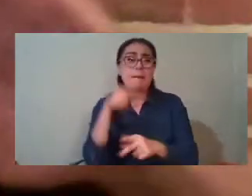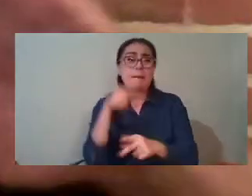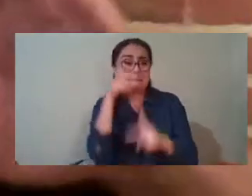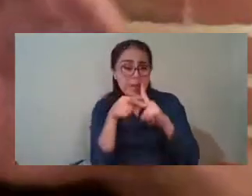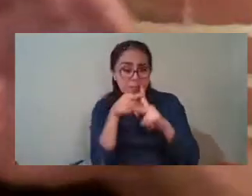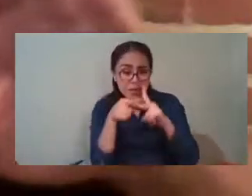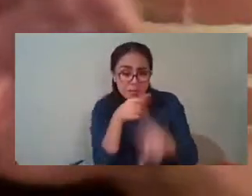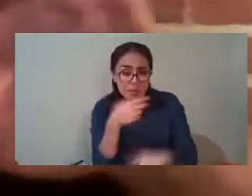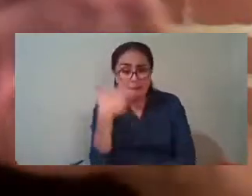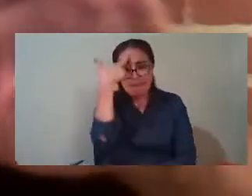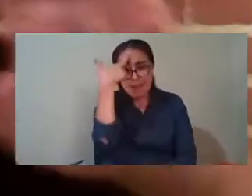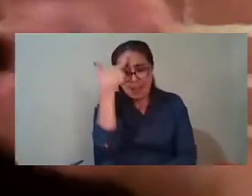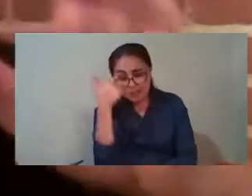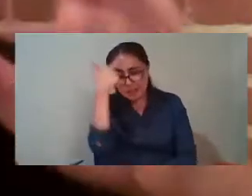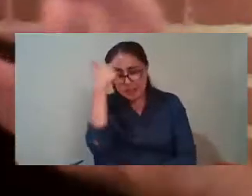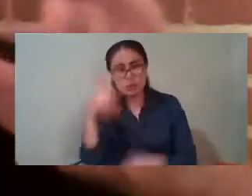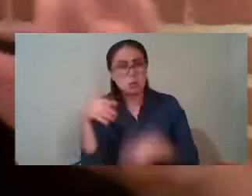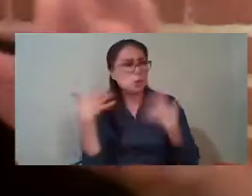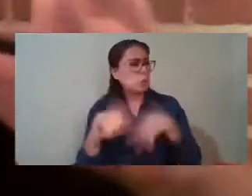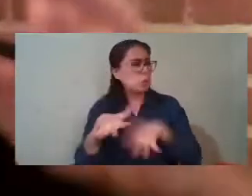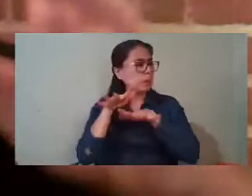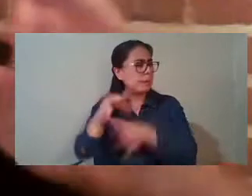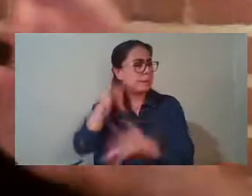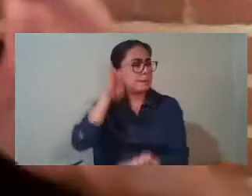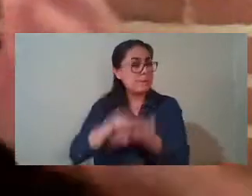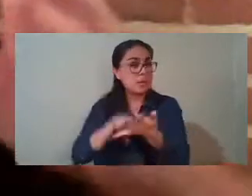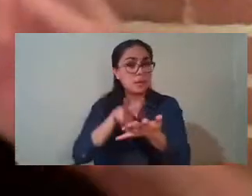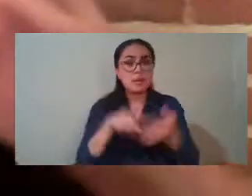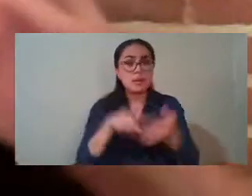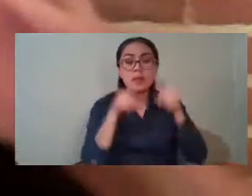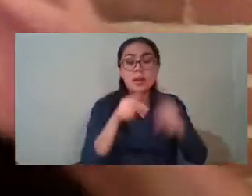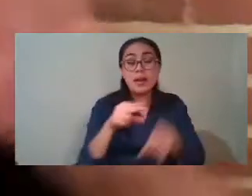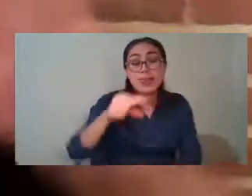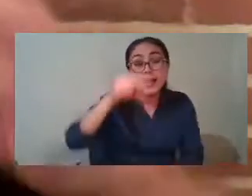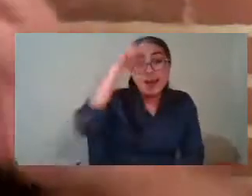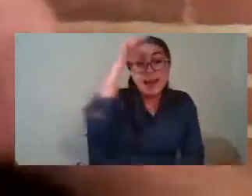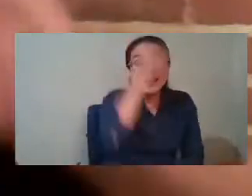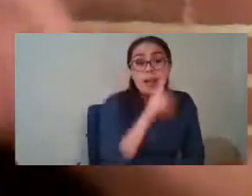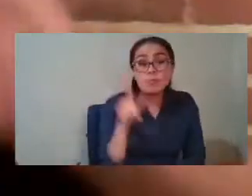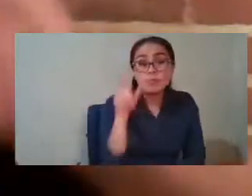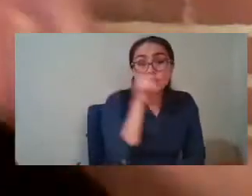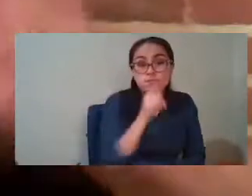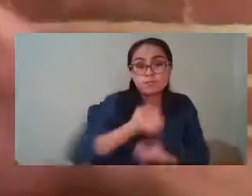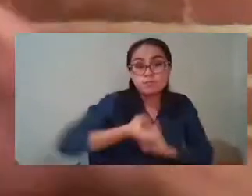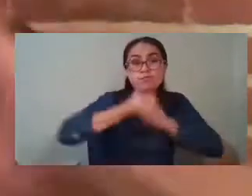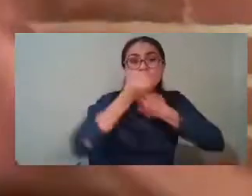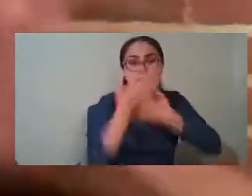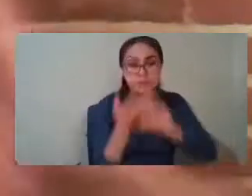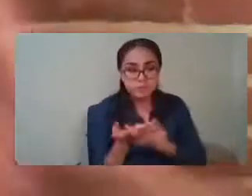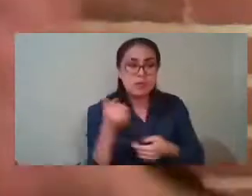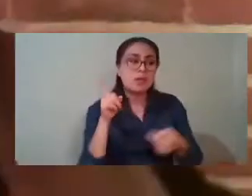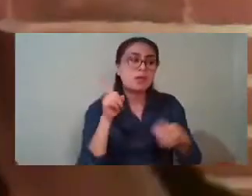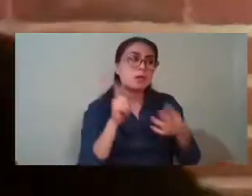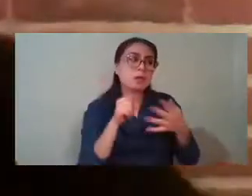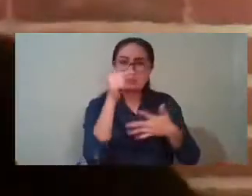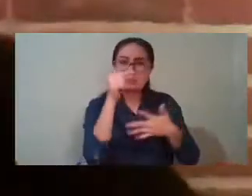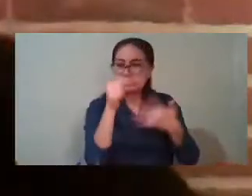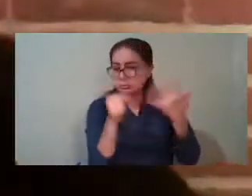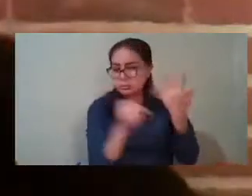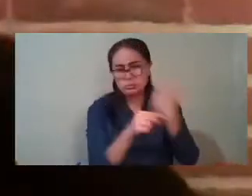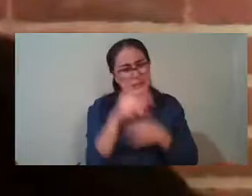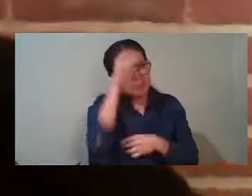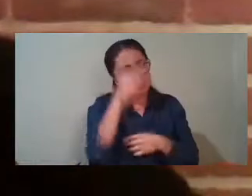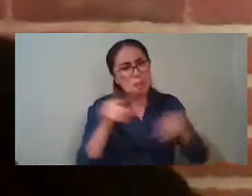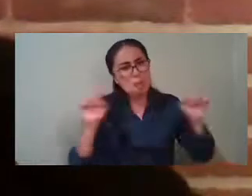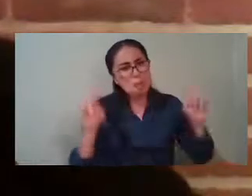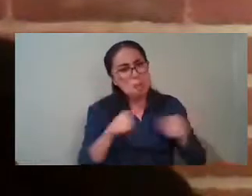habla de una inteligencia lingüística y habla de una inteligencia espacial, de una musical y seguramente alguna